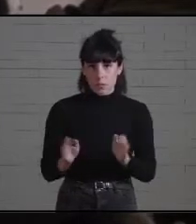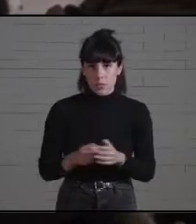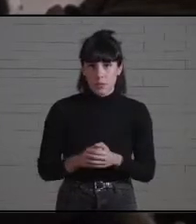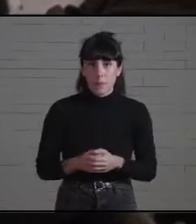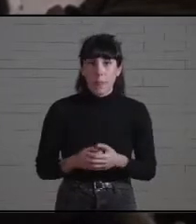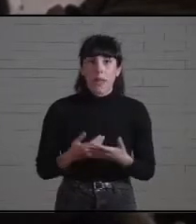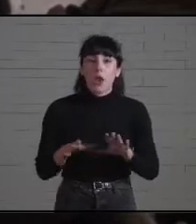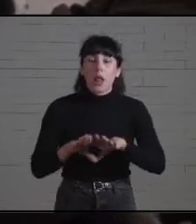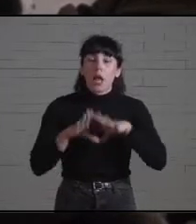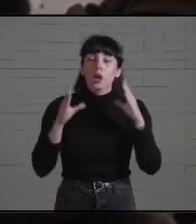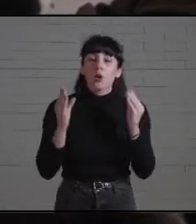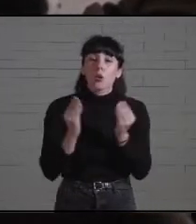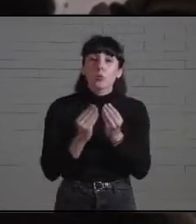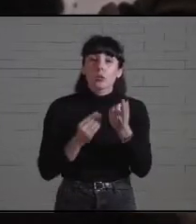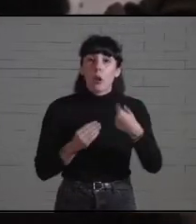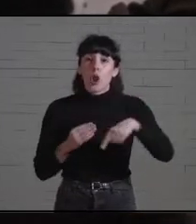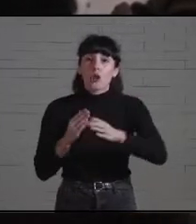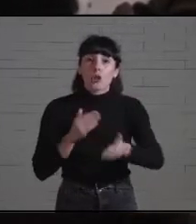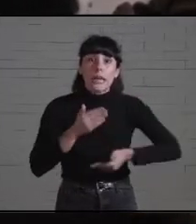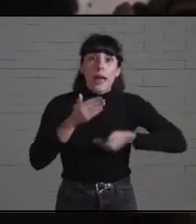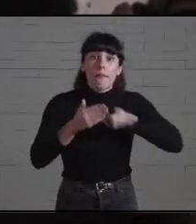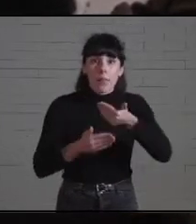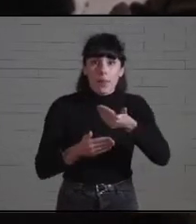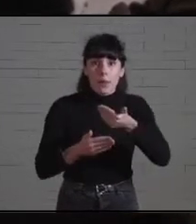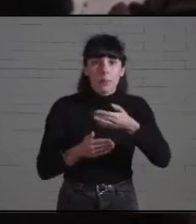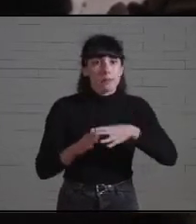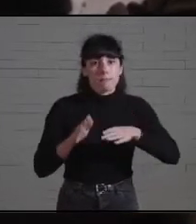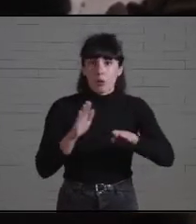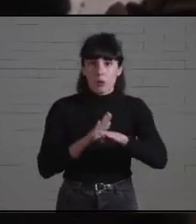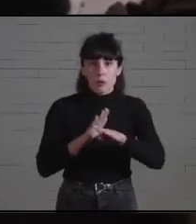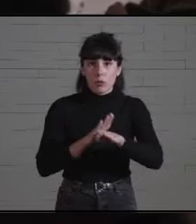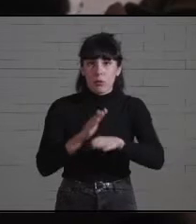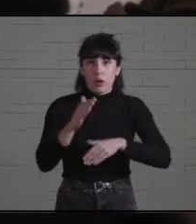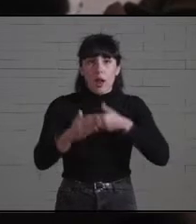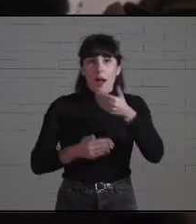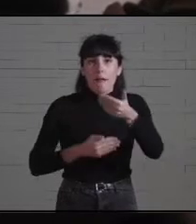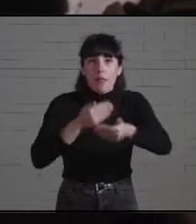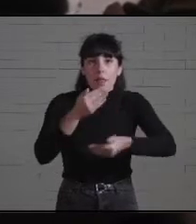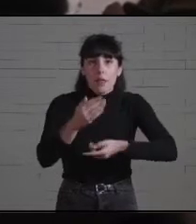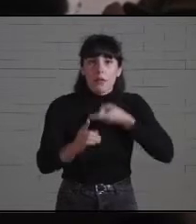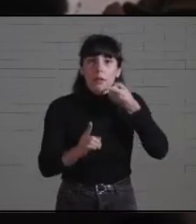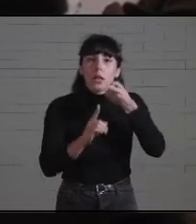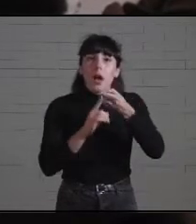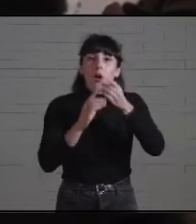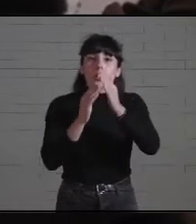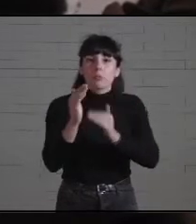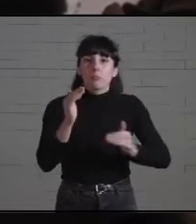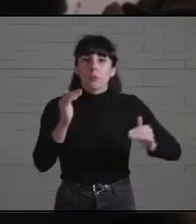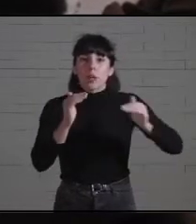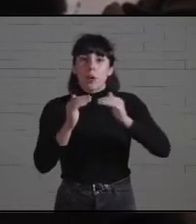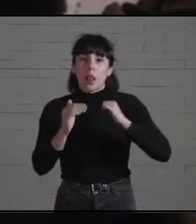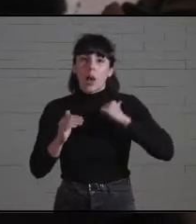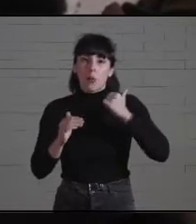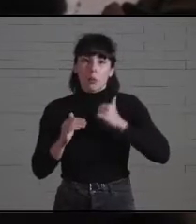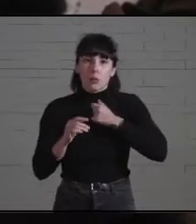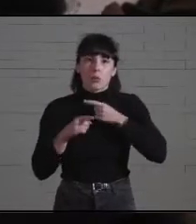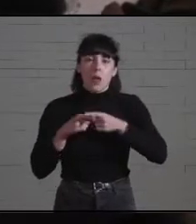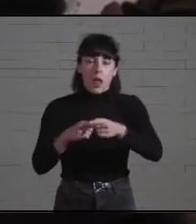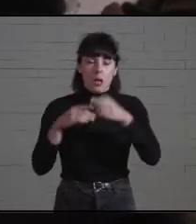conclusión, hemos avanzado, pero todavía queda mucho para alcanzar la igualdad de oportunidades y la